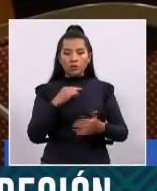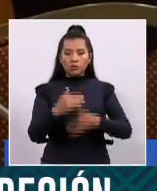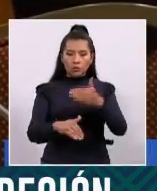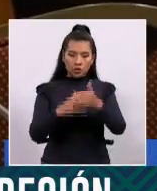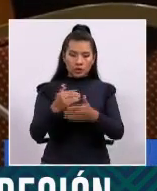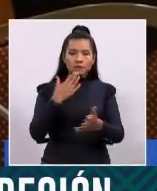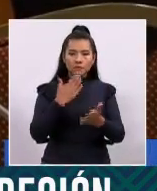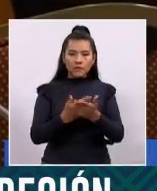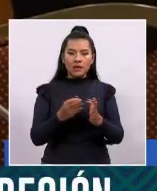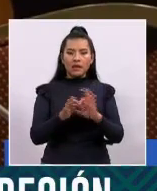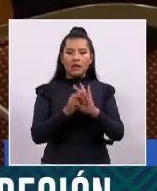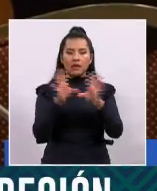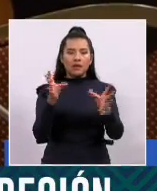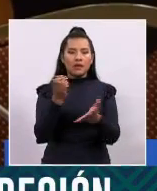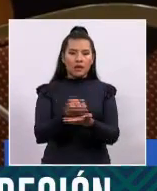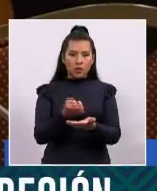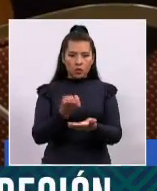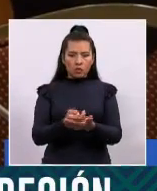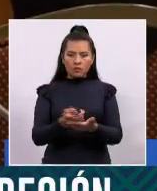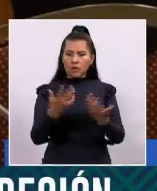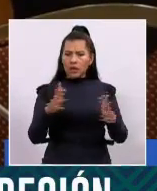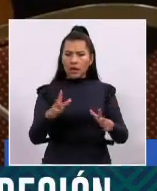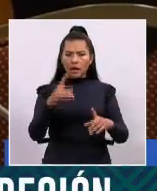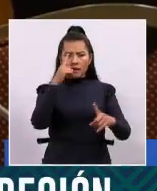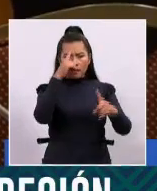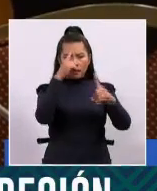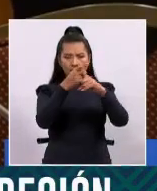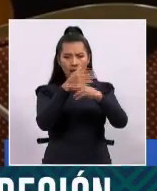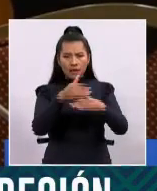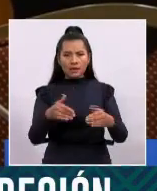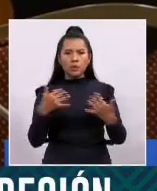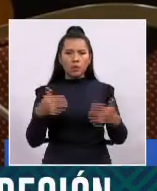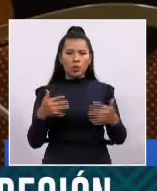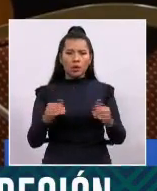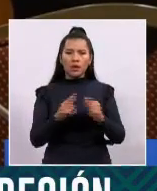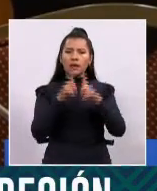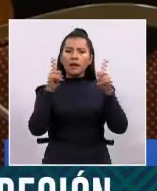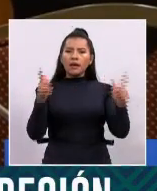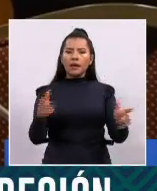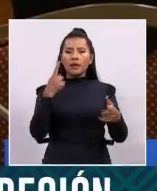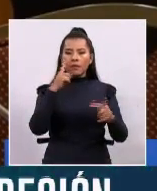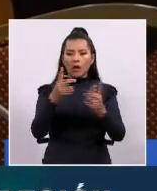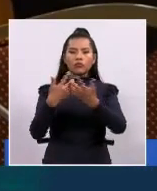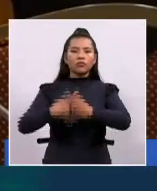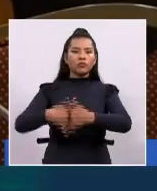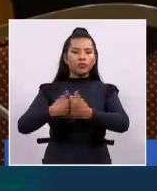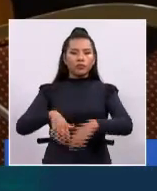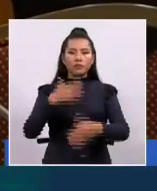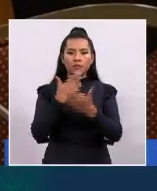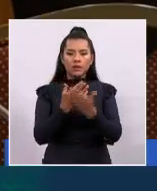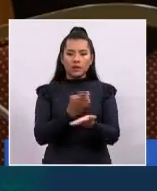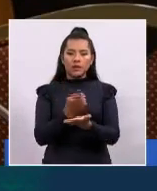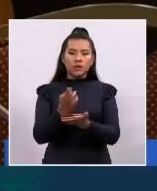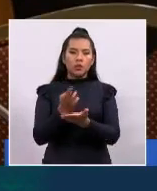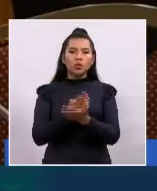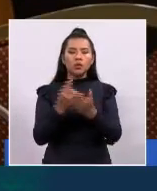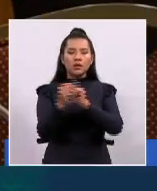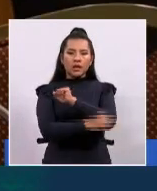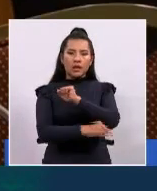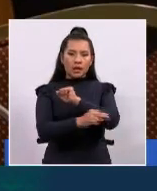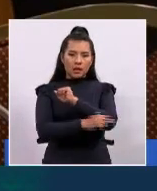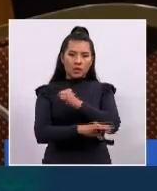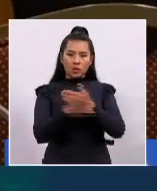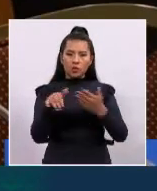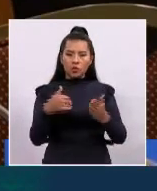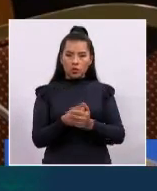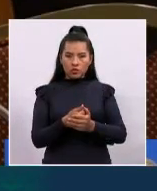económica con el enorme desafío de lograr la industrialización de nuestros recursos naturales. Es por eso que ante